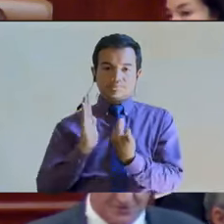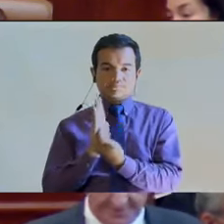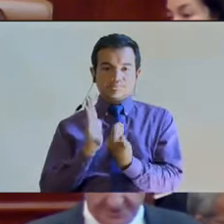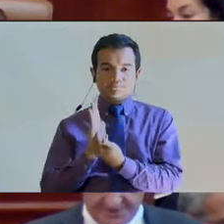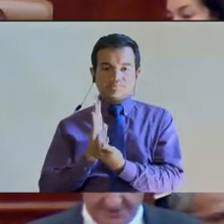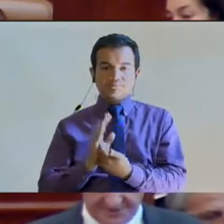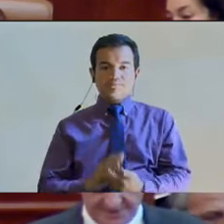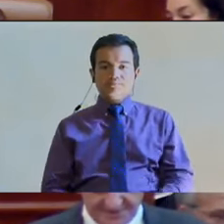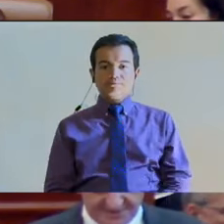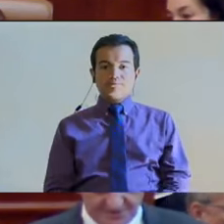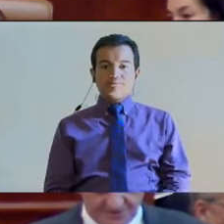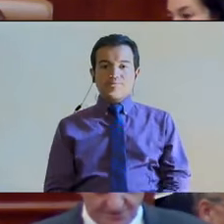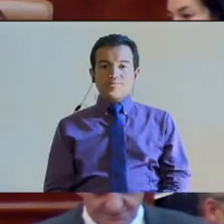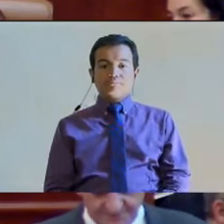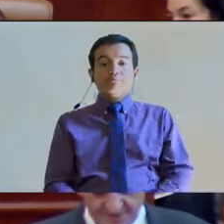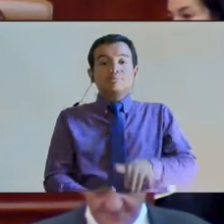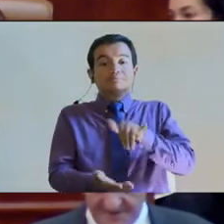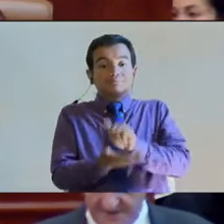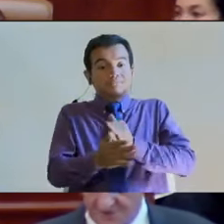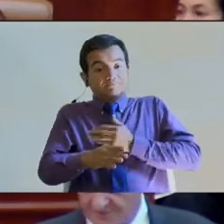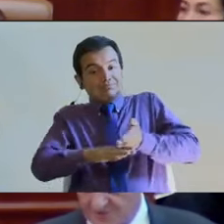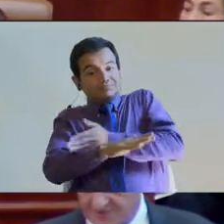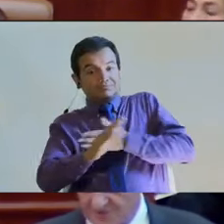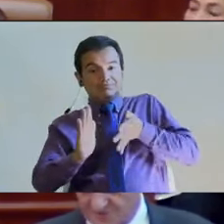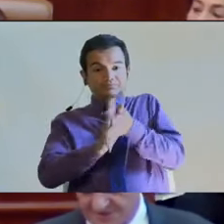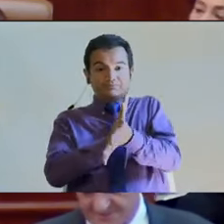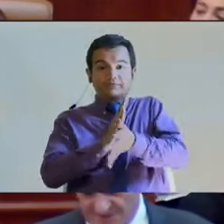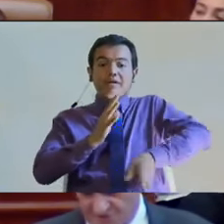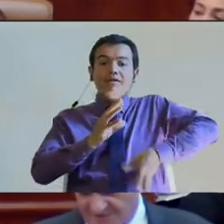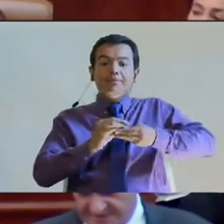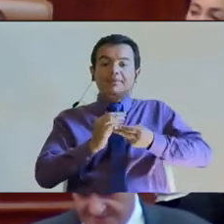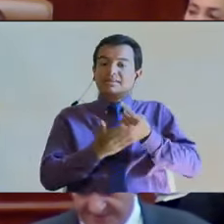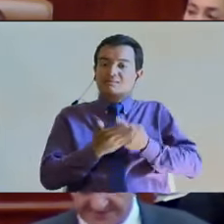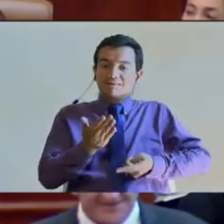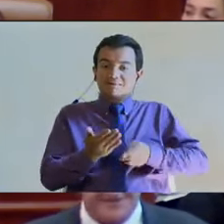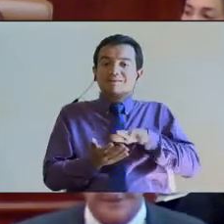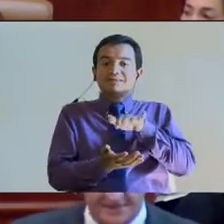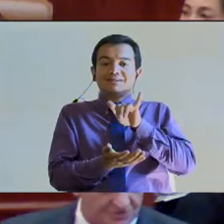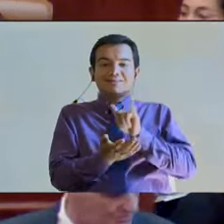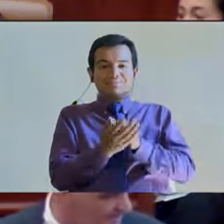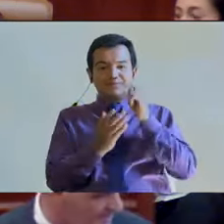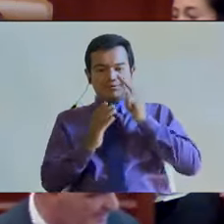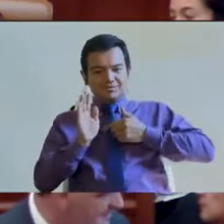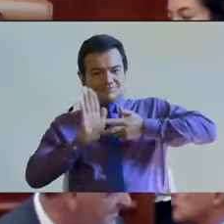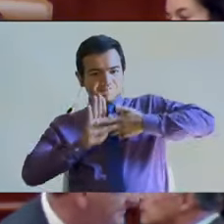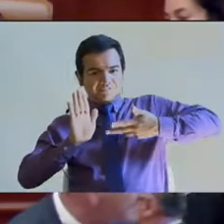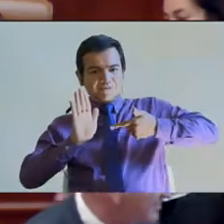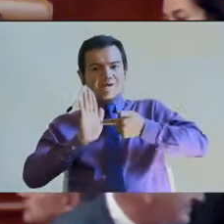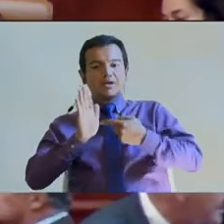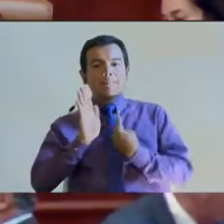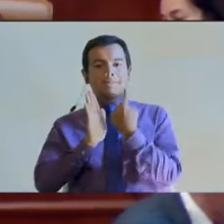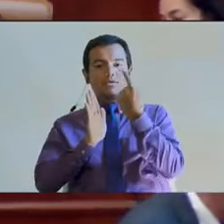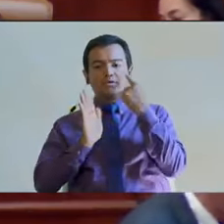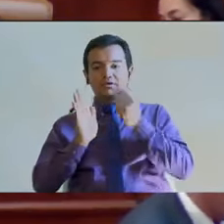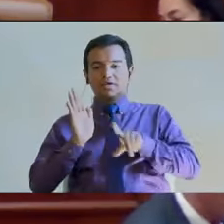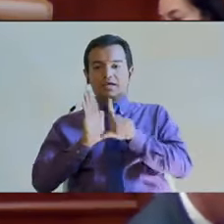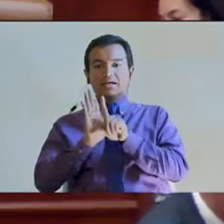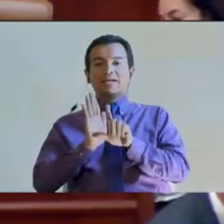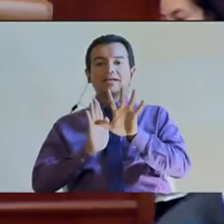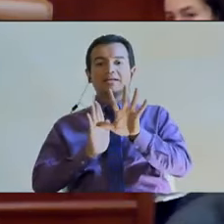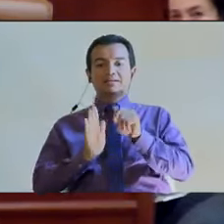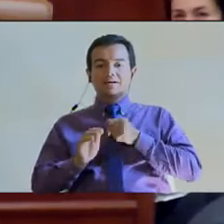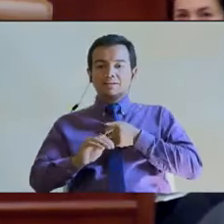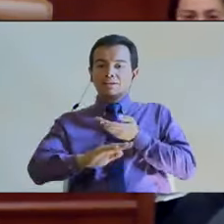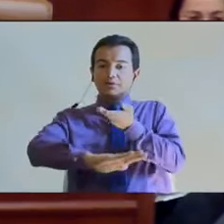proposición por las anteriores consideraciones Y con con base dispuesto en la constitución política y la ley quinta se